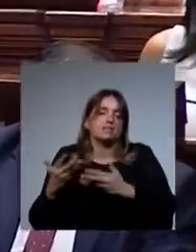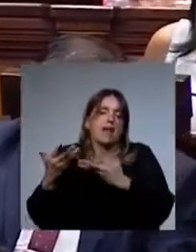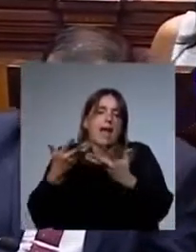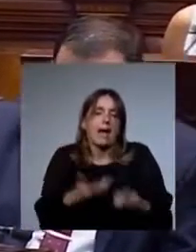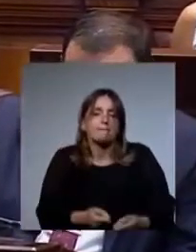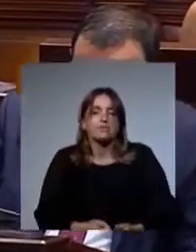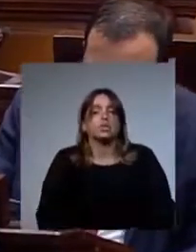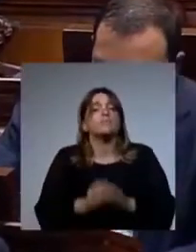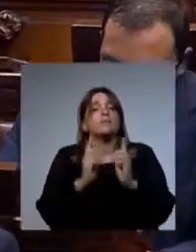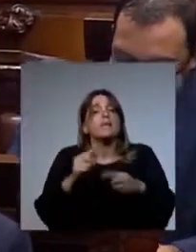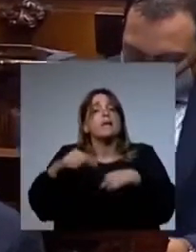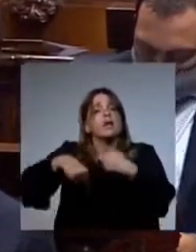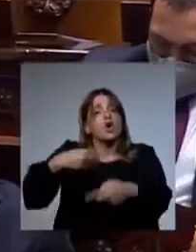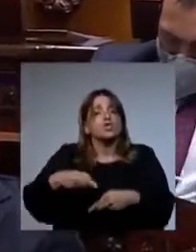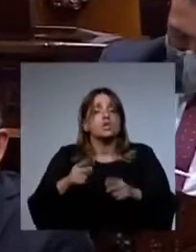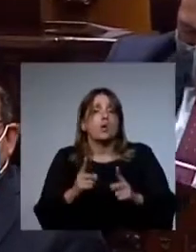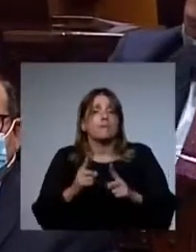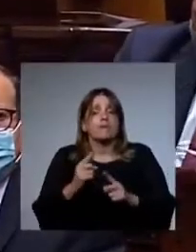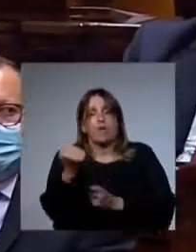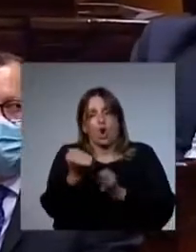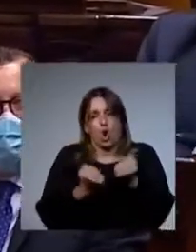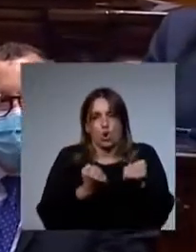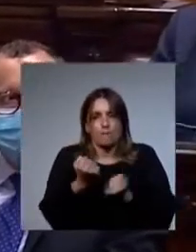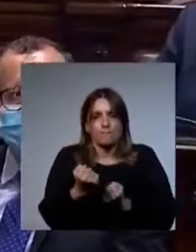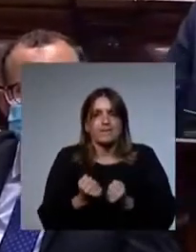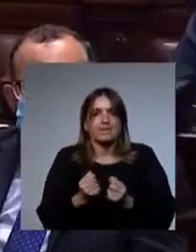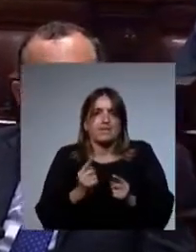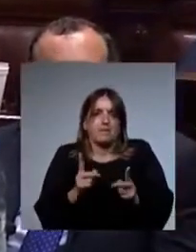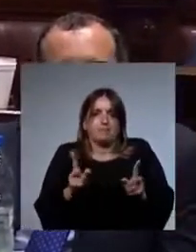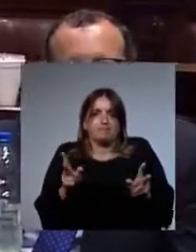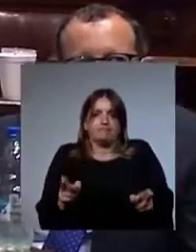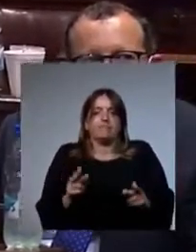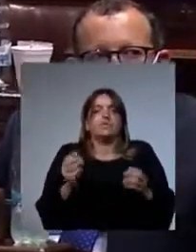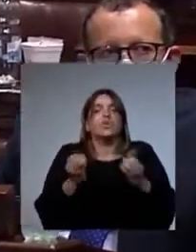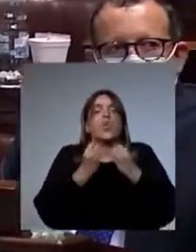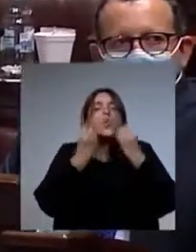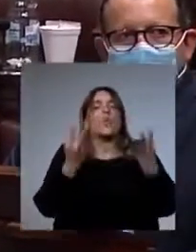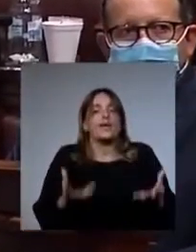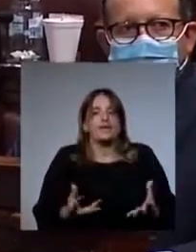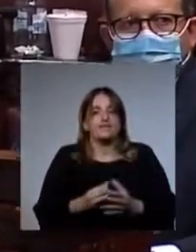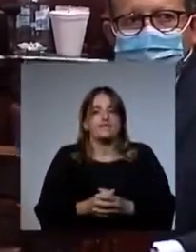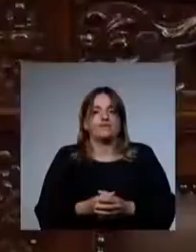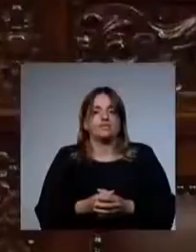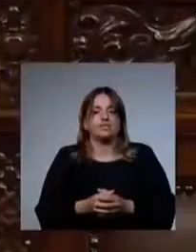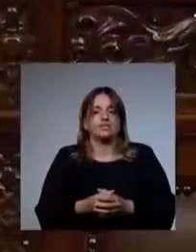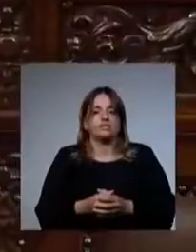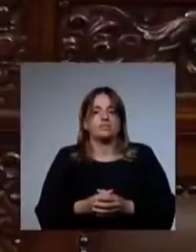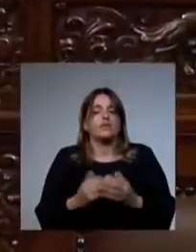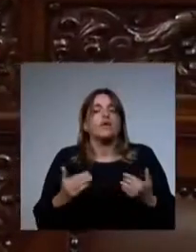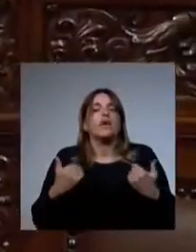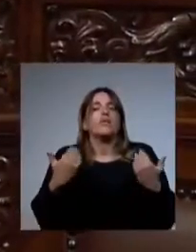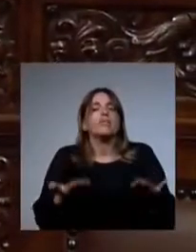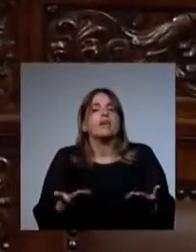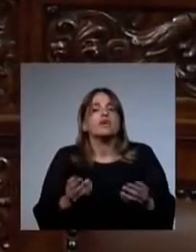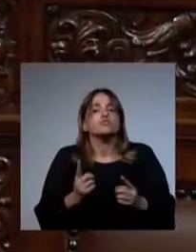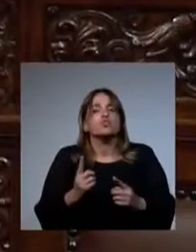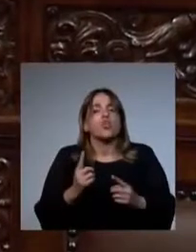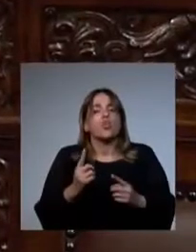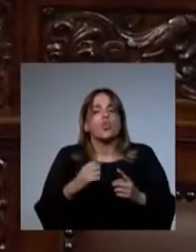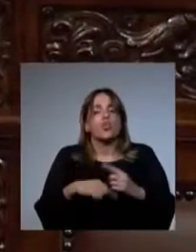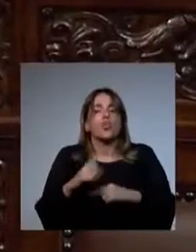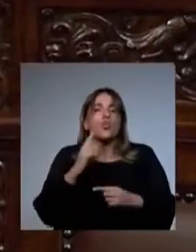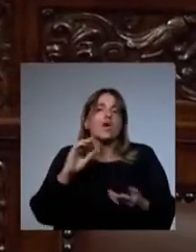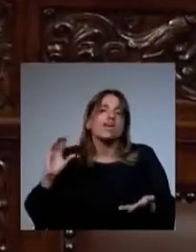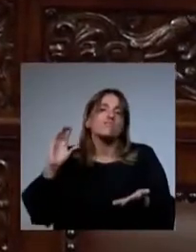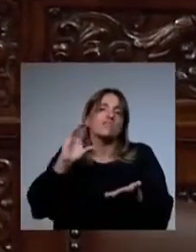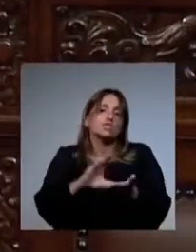Se va a mantener en el ámbito económico transitoriamente el beneficio otorgado en el cómputo de las